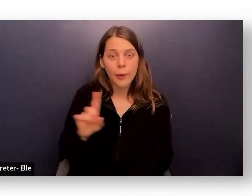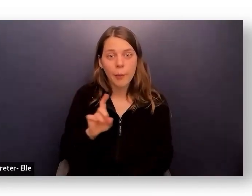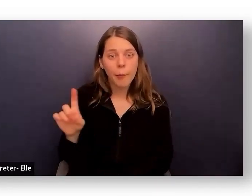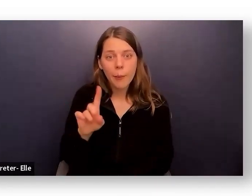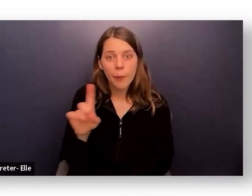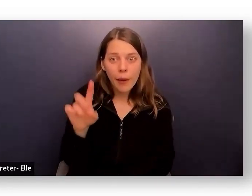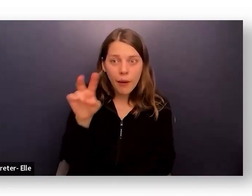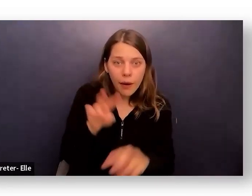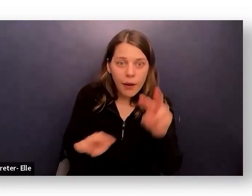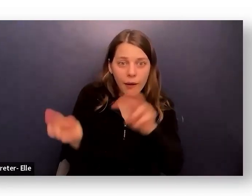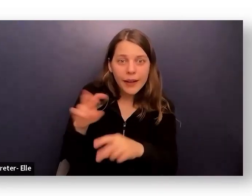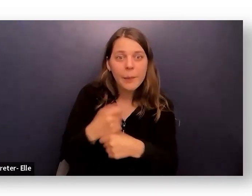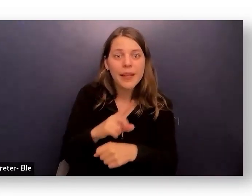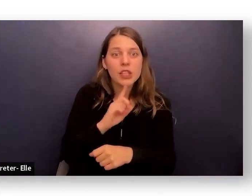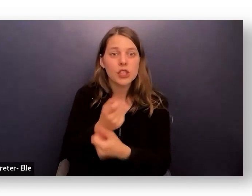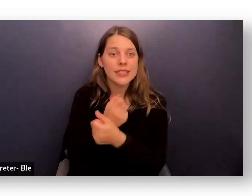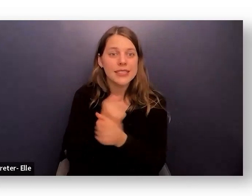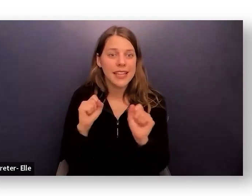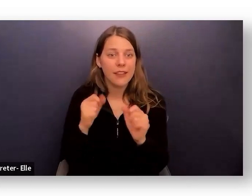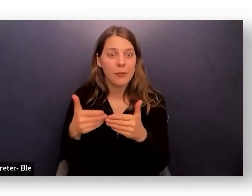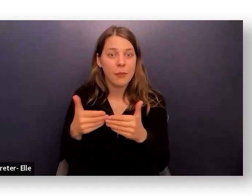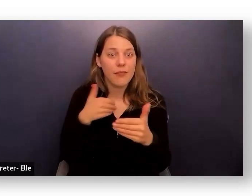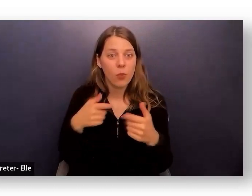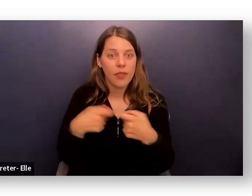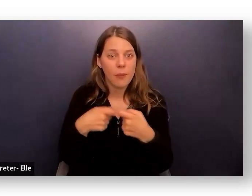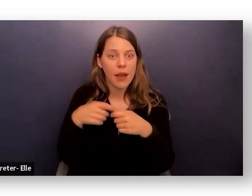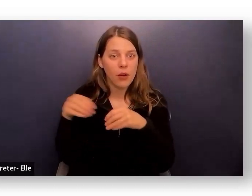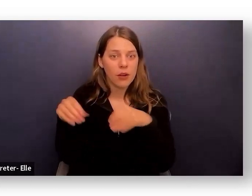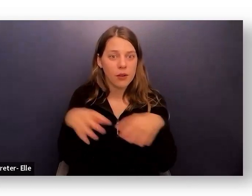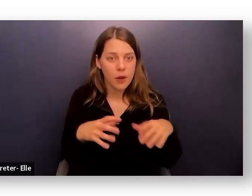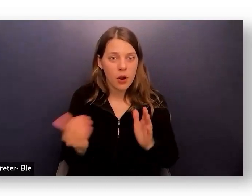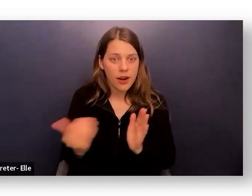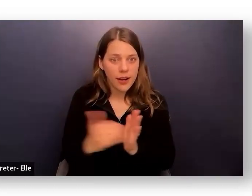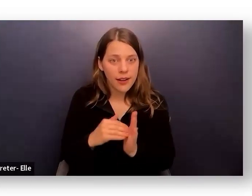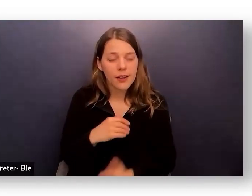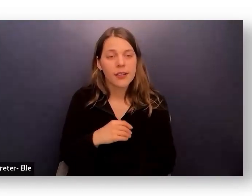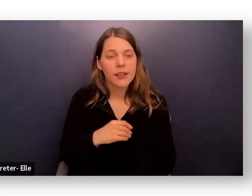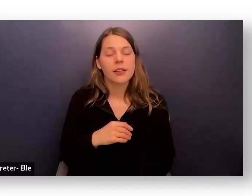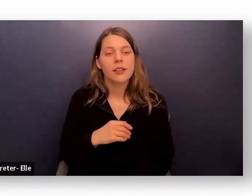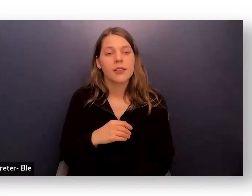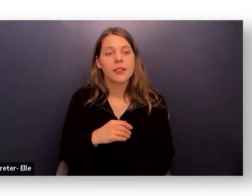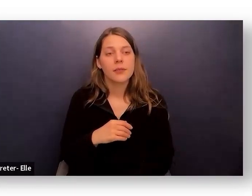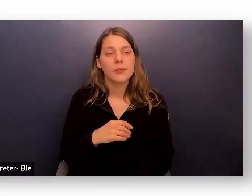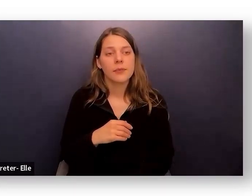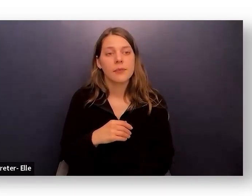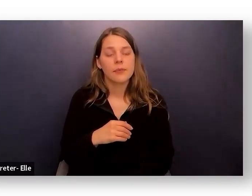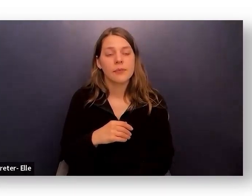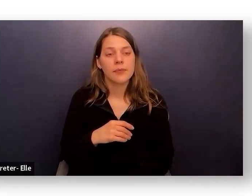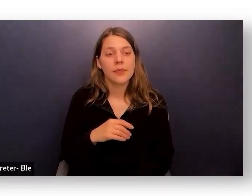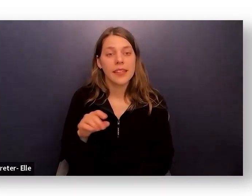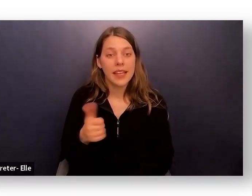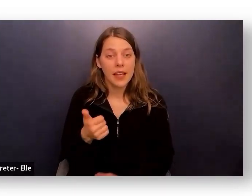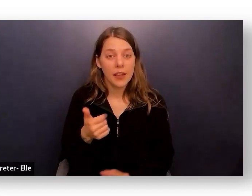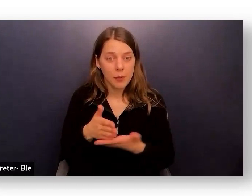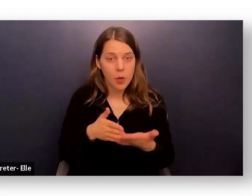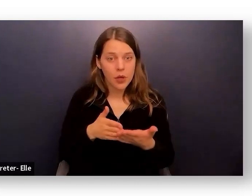pero hay una persona monitoreando para asegurarse que está seguro todo antes de prender la